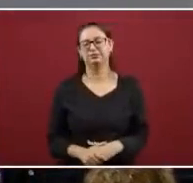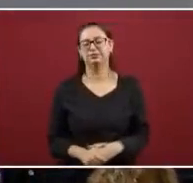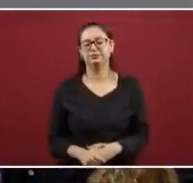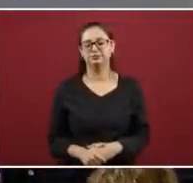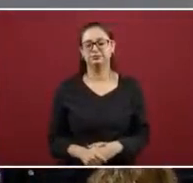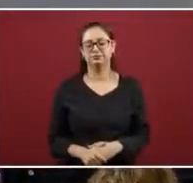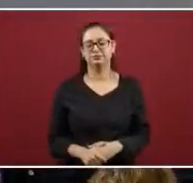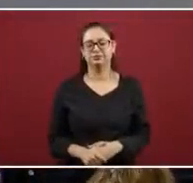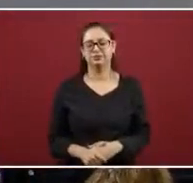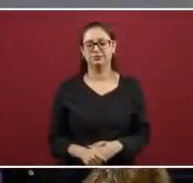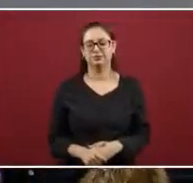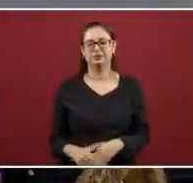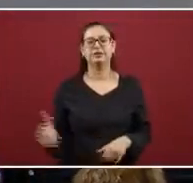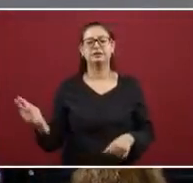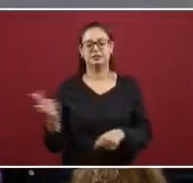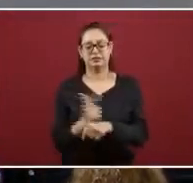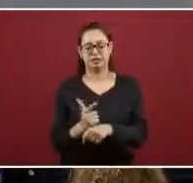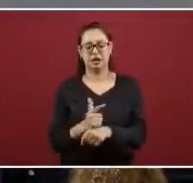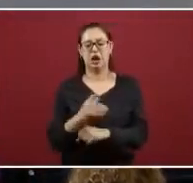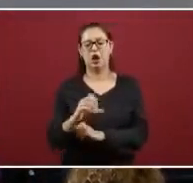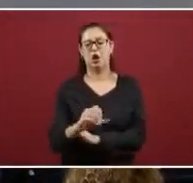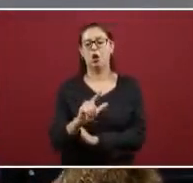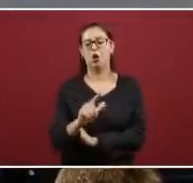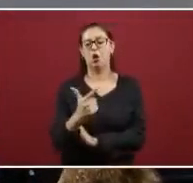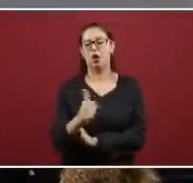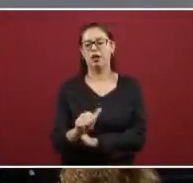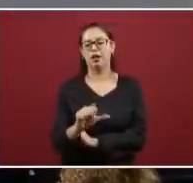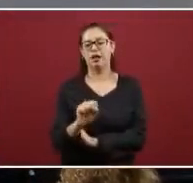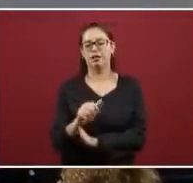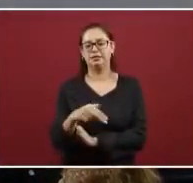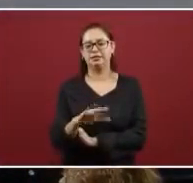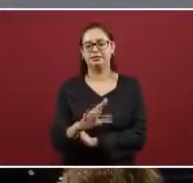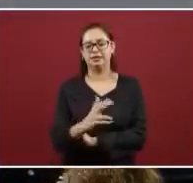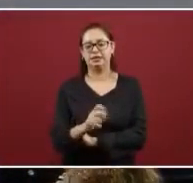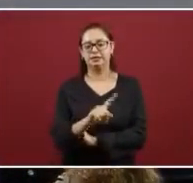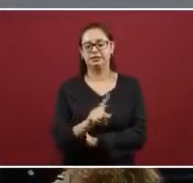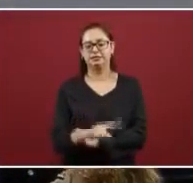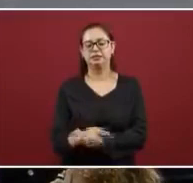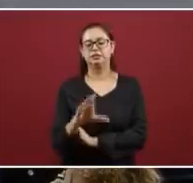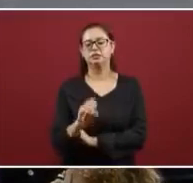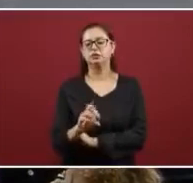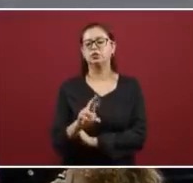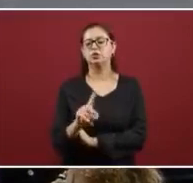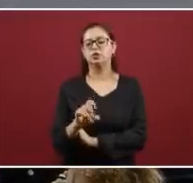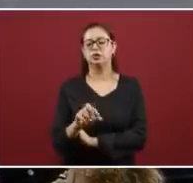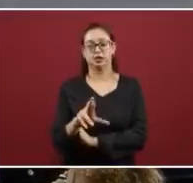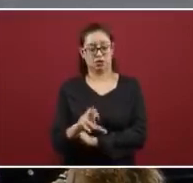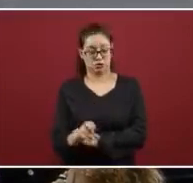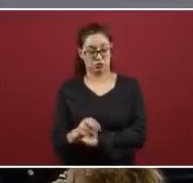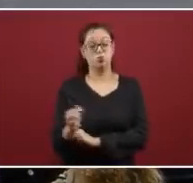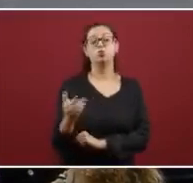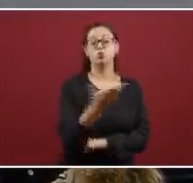la licenciada Olga Sánchez Cordero. Porque, como ustedes saben,